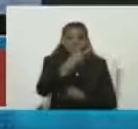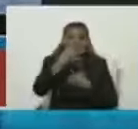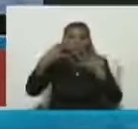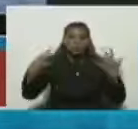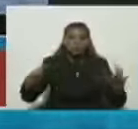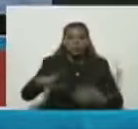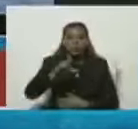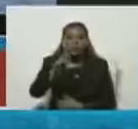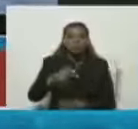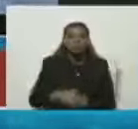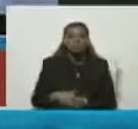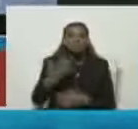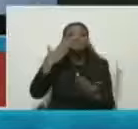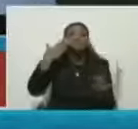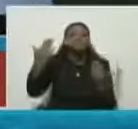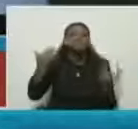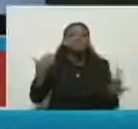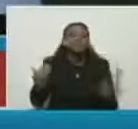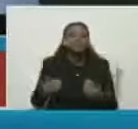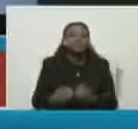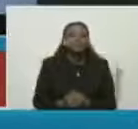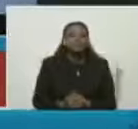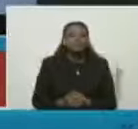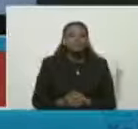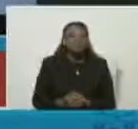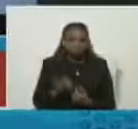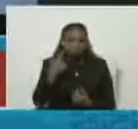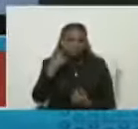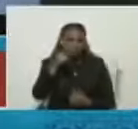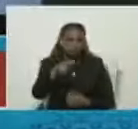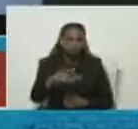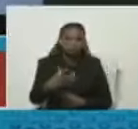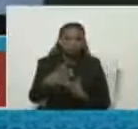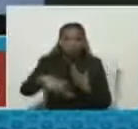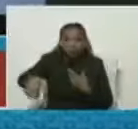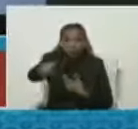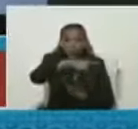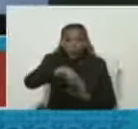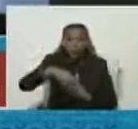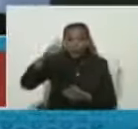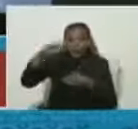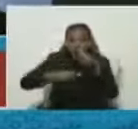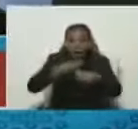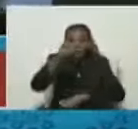Hay que verle la cara a lo que están haciendo ustedes en Barinas.